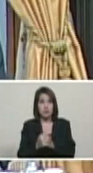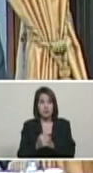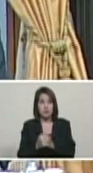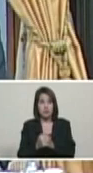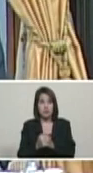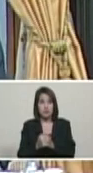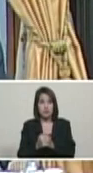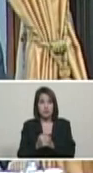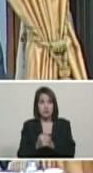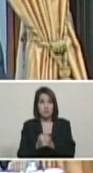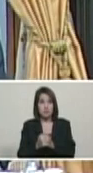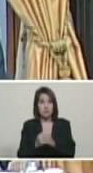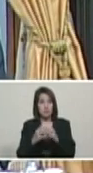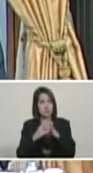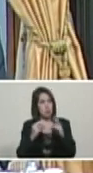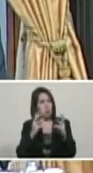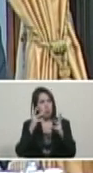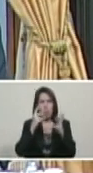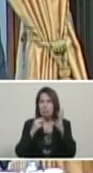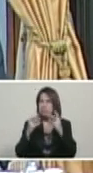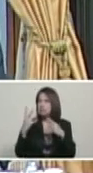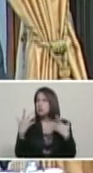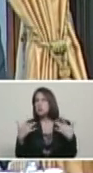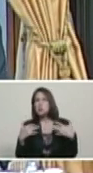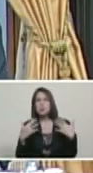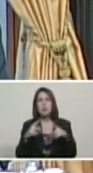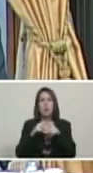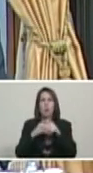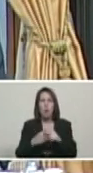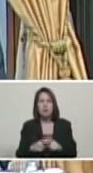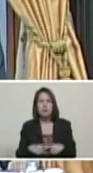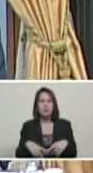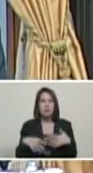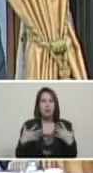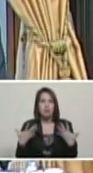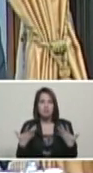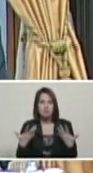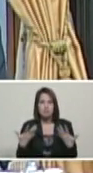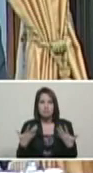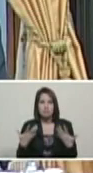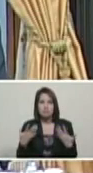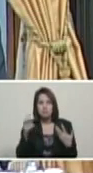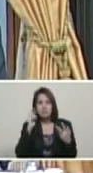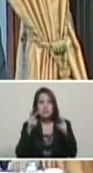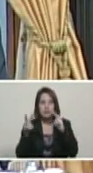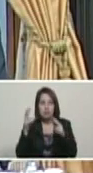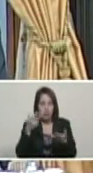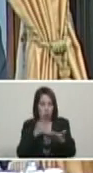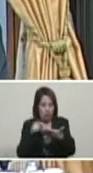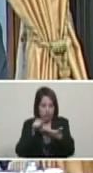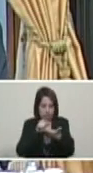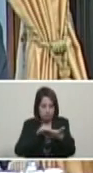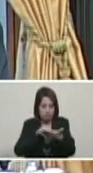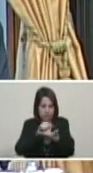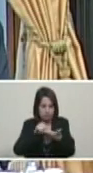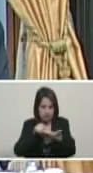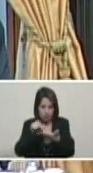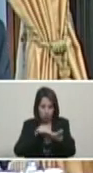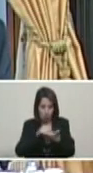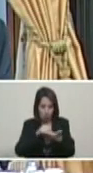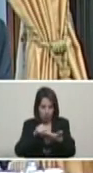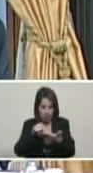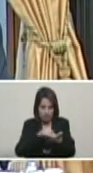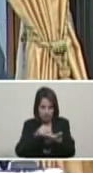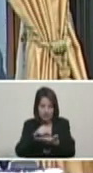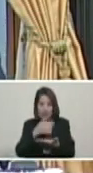Ya todo el mundo sacará sus cuentas. Ya aquí están todos los trabajadores, ni miran en la transmisión. Están todos viendo el teléfono echando cuentas. ¿Cuánto me toca de